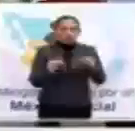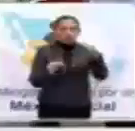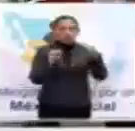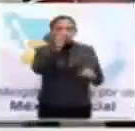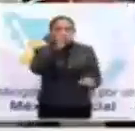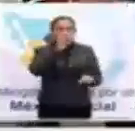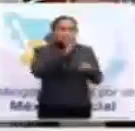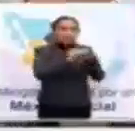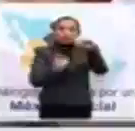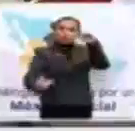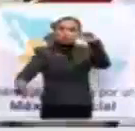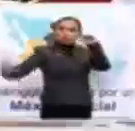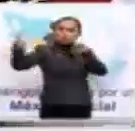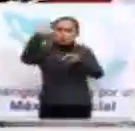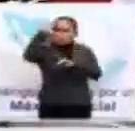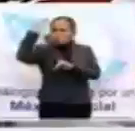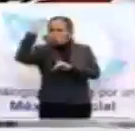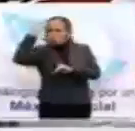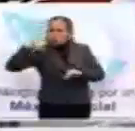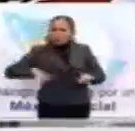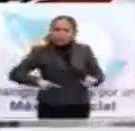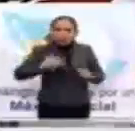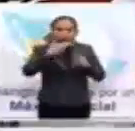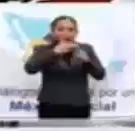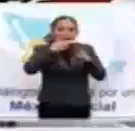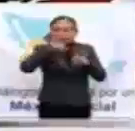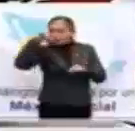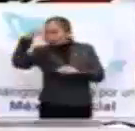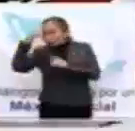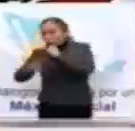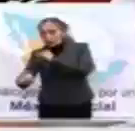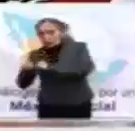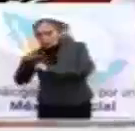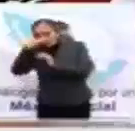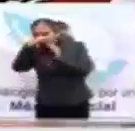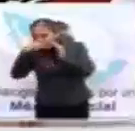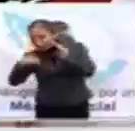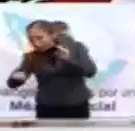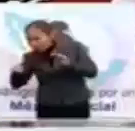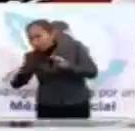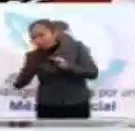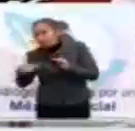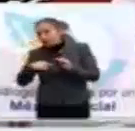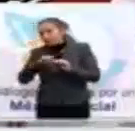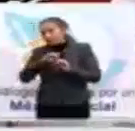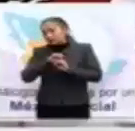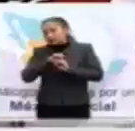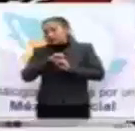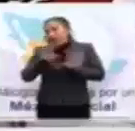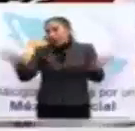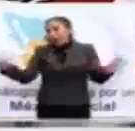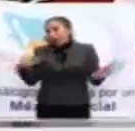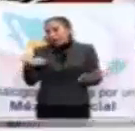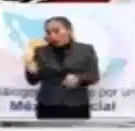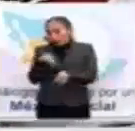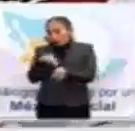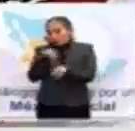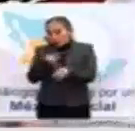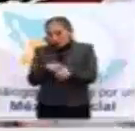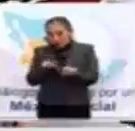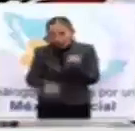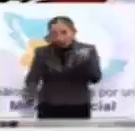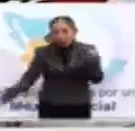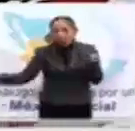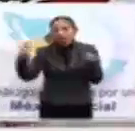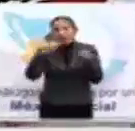desde los más altos niveles de gobierno hasta los más bajos, que son los que tienen que ver con el nivel municipal